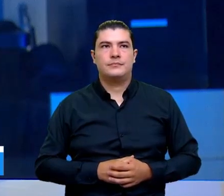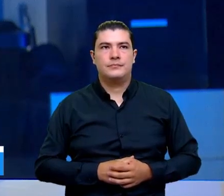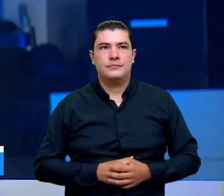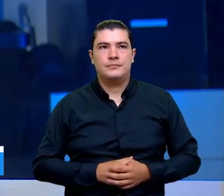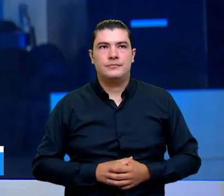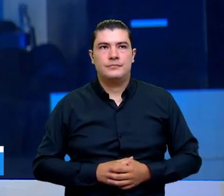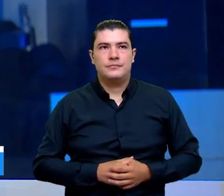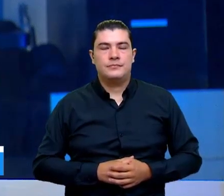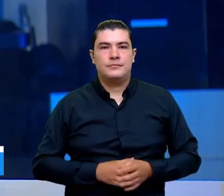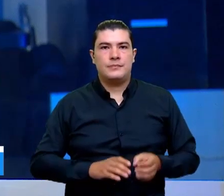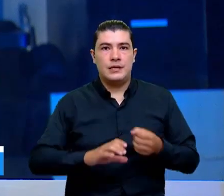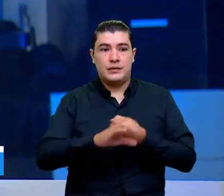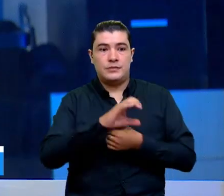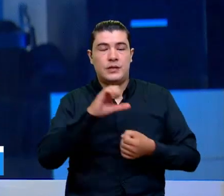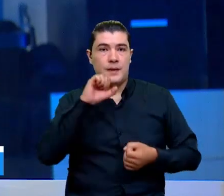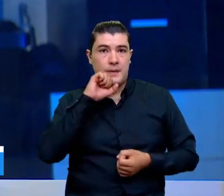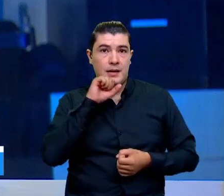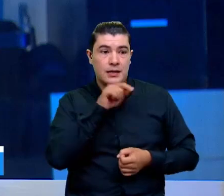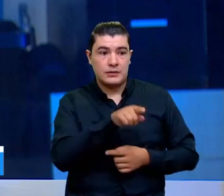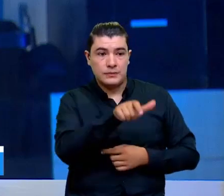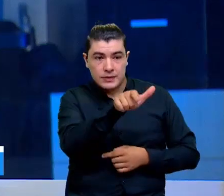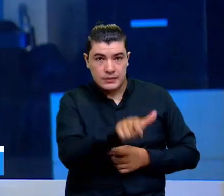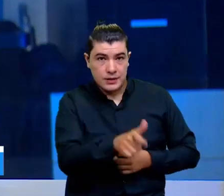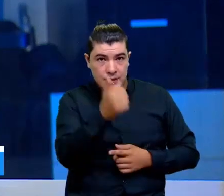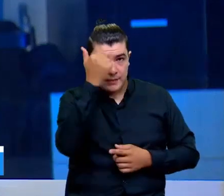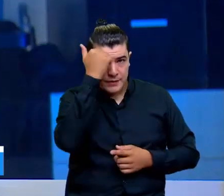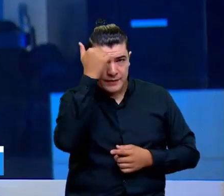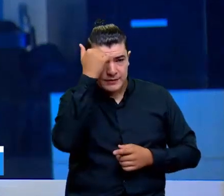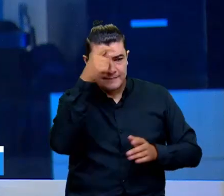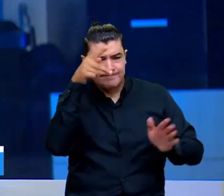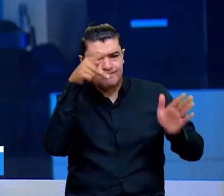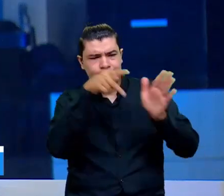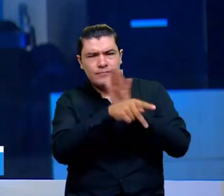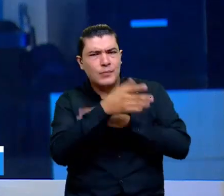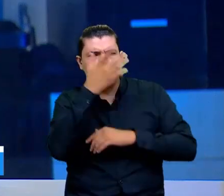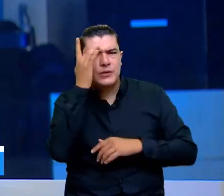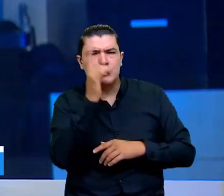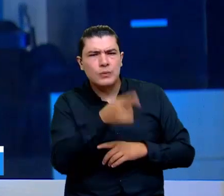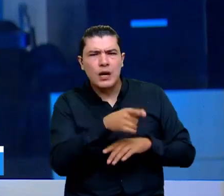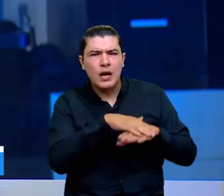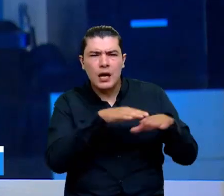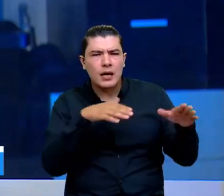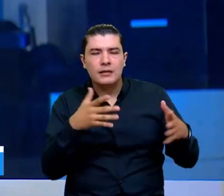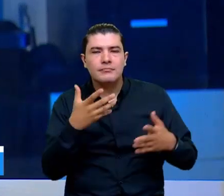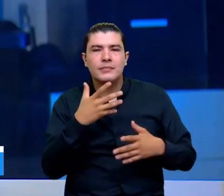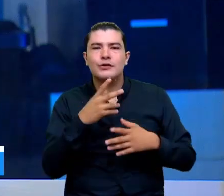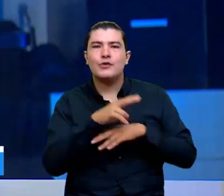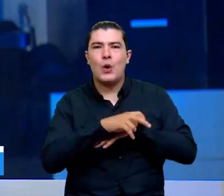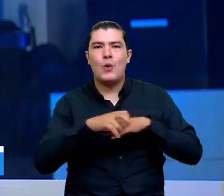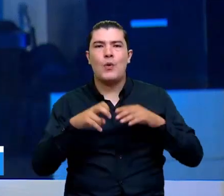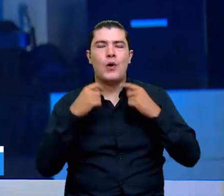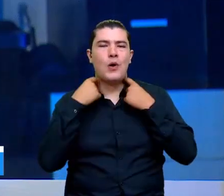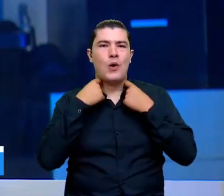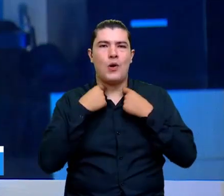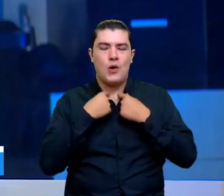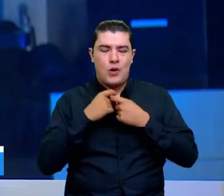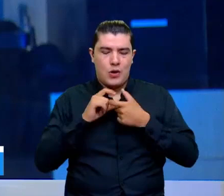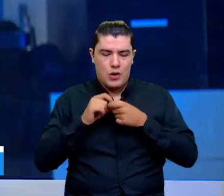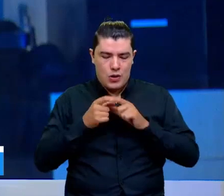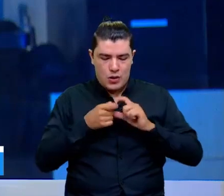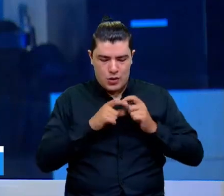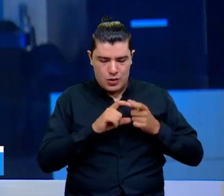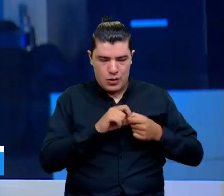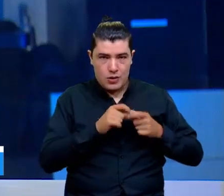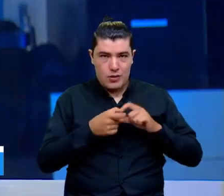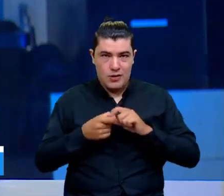de Gallego en la ciudad de Barranca Bermeja, un caso que ha sido reprochado por la ciudadanía. Ángela Jaimes, ¿qué dice el magisterio y qué dicen